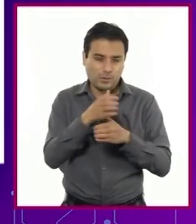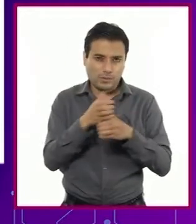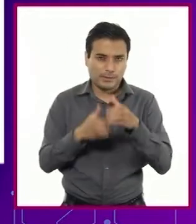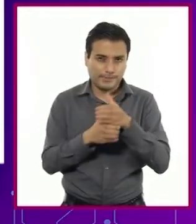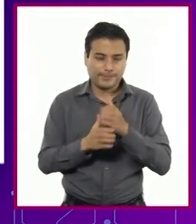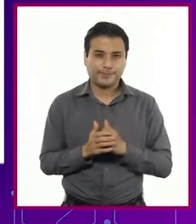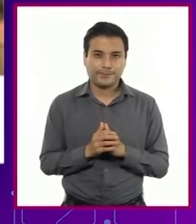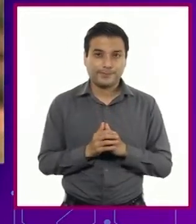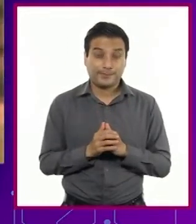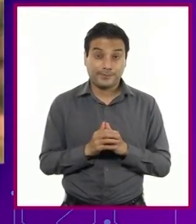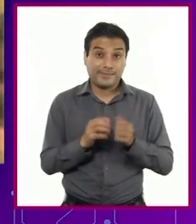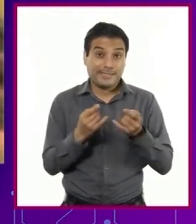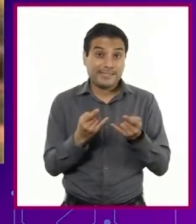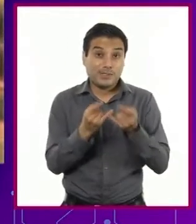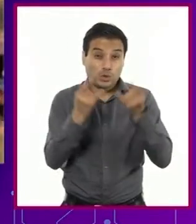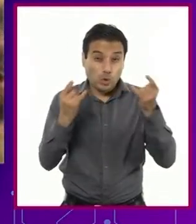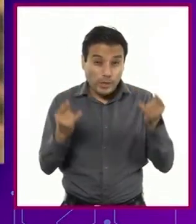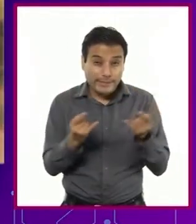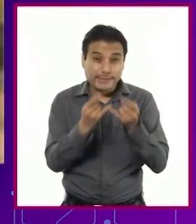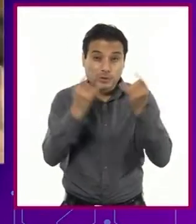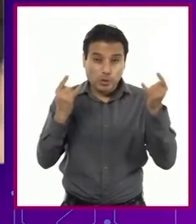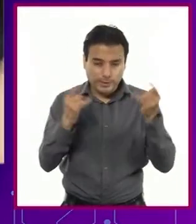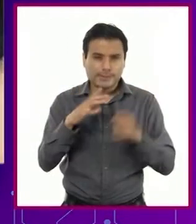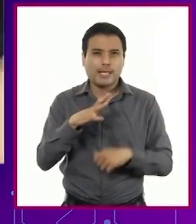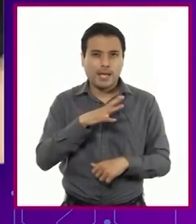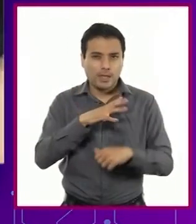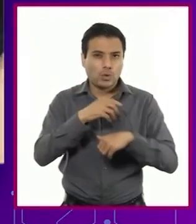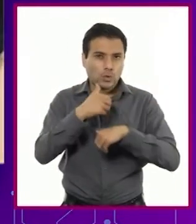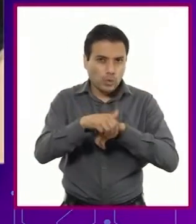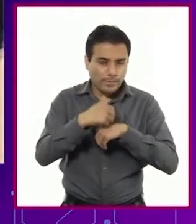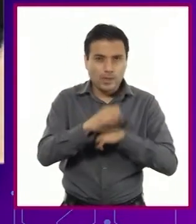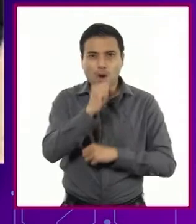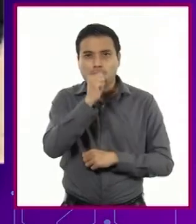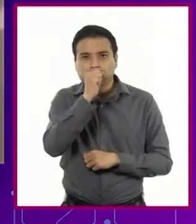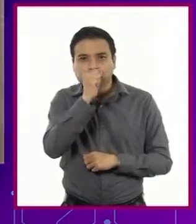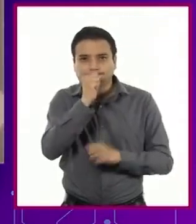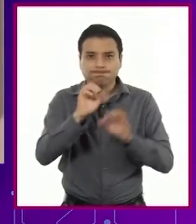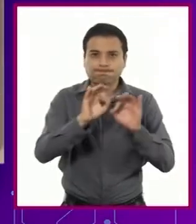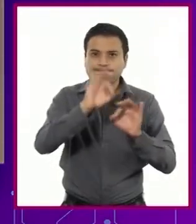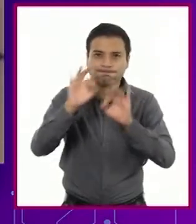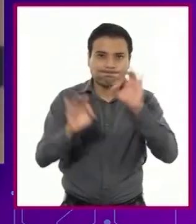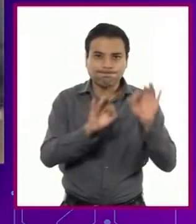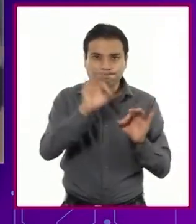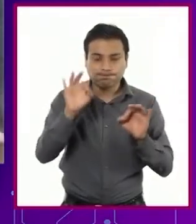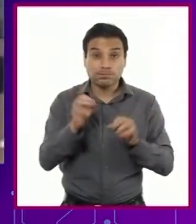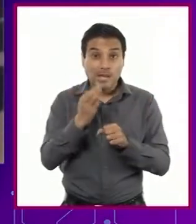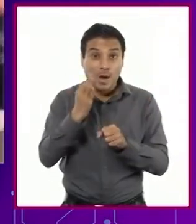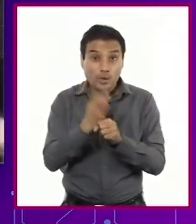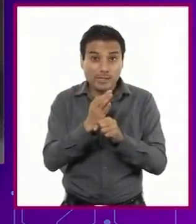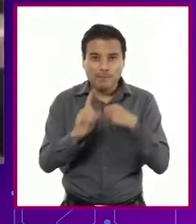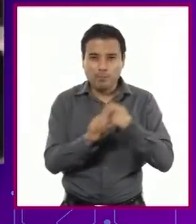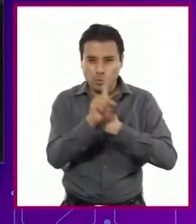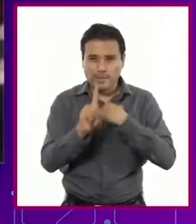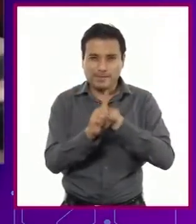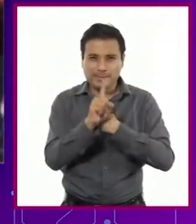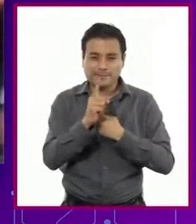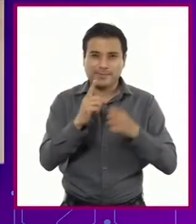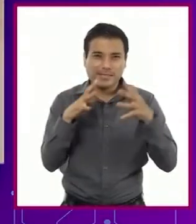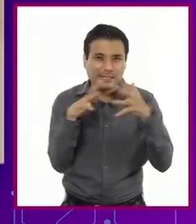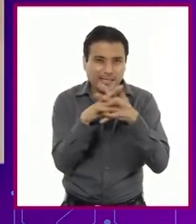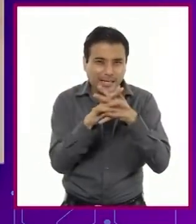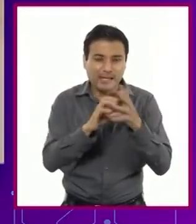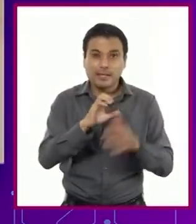Todas las historias incluyen datos y cifras pertinentes que, debido a las condiciones climáticas, los conflictos bélicos,